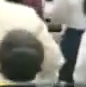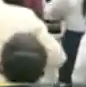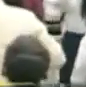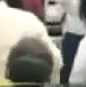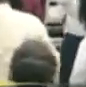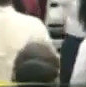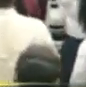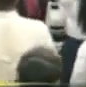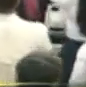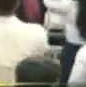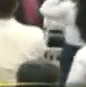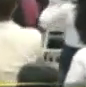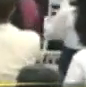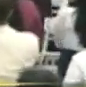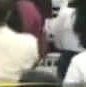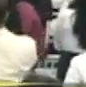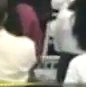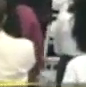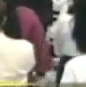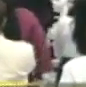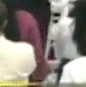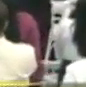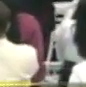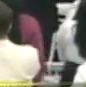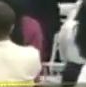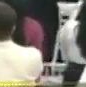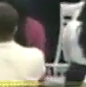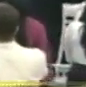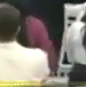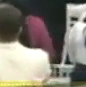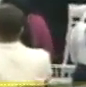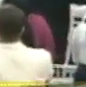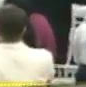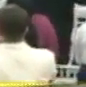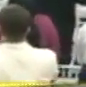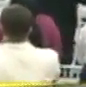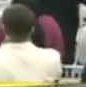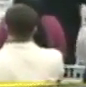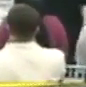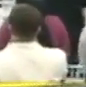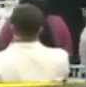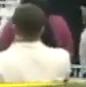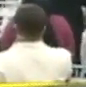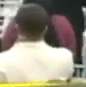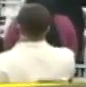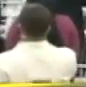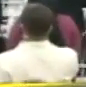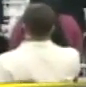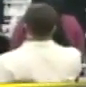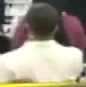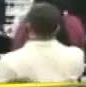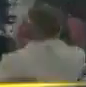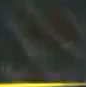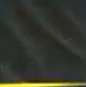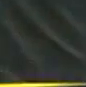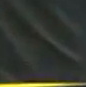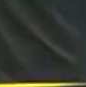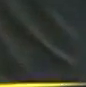de Venezuela, Nicolás Maduro, al término de este importante encuentro binacional entre Turquía